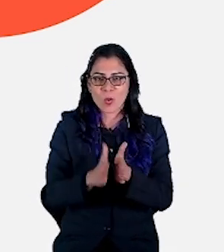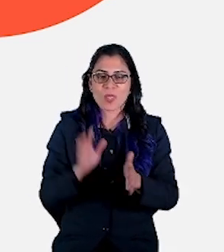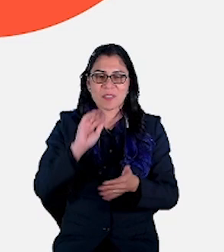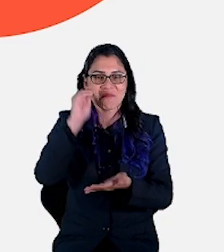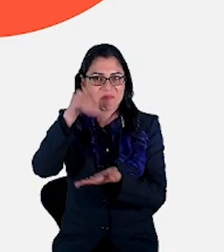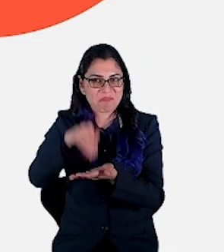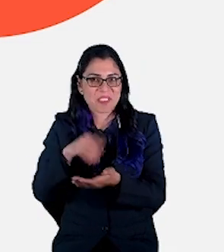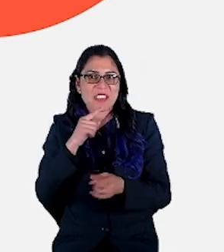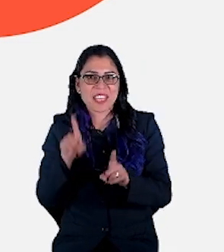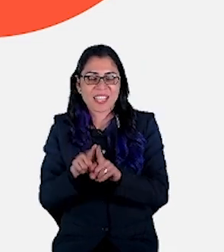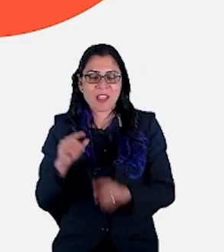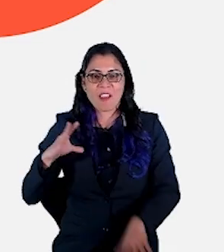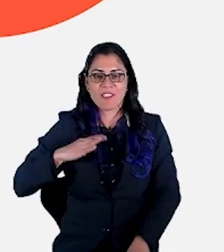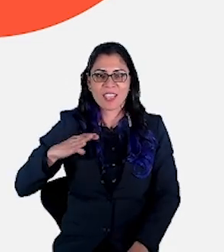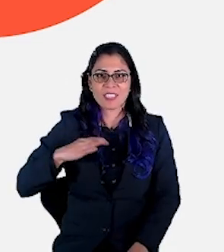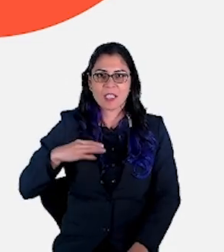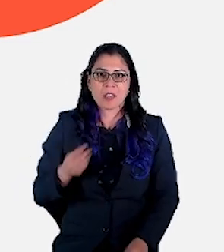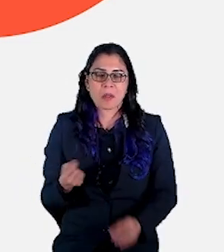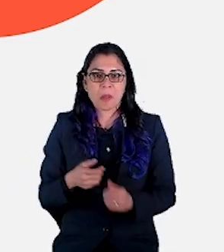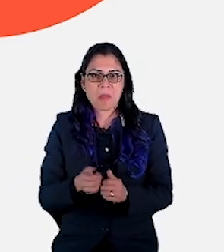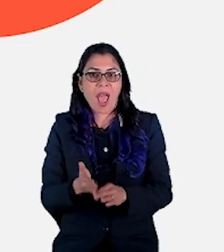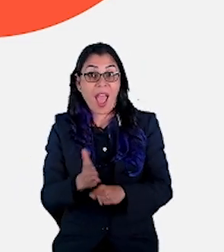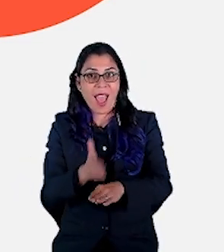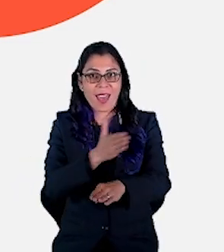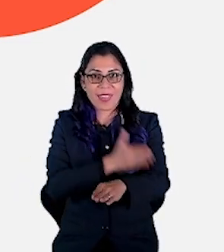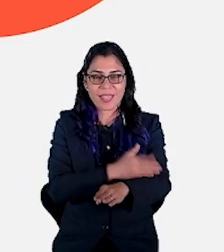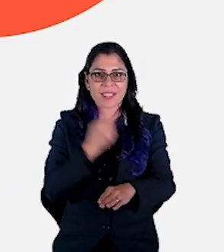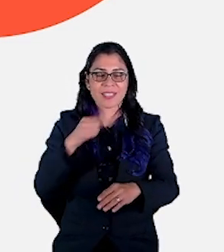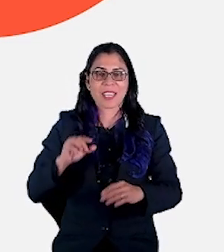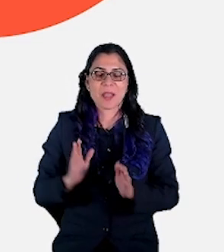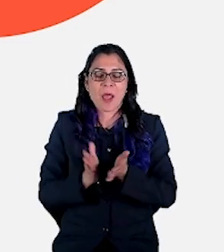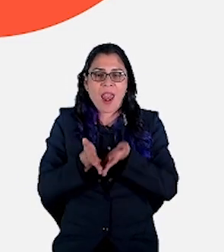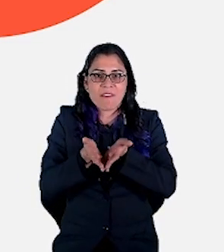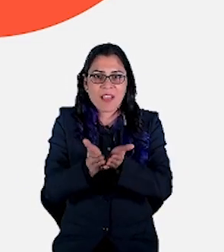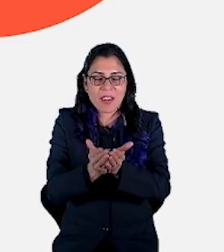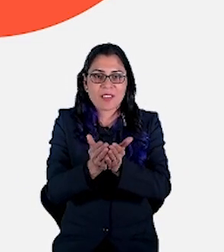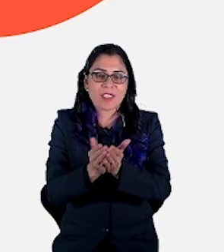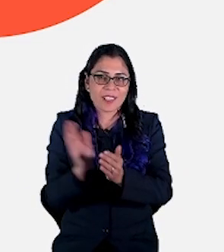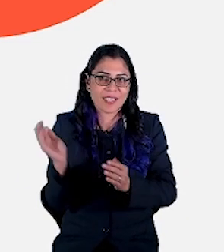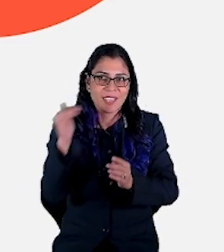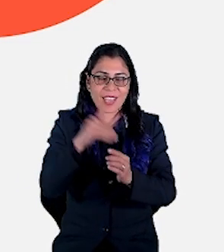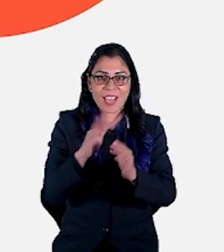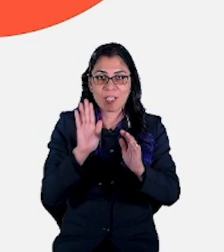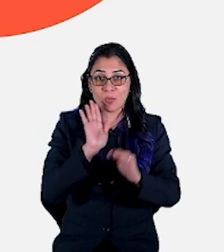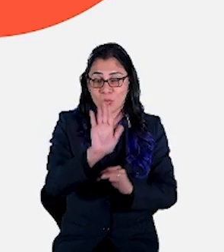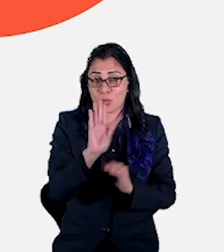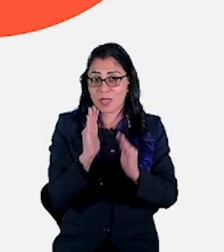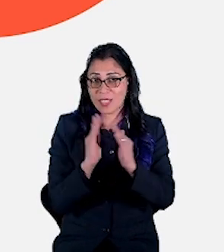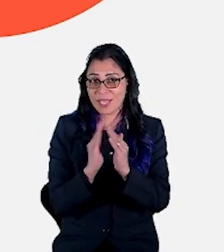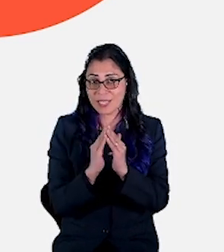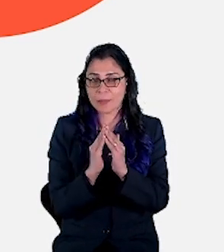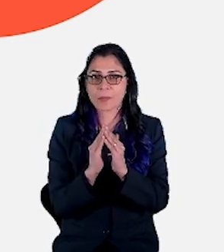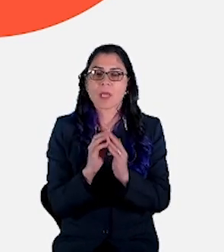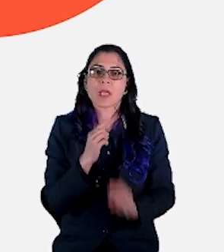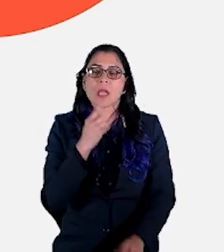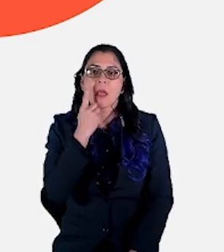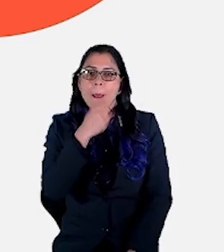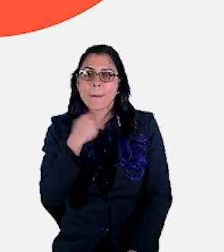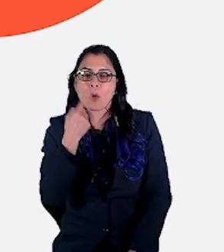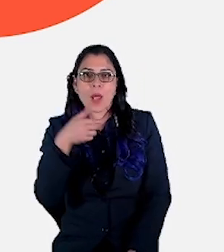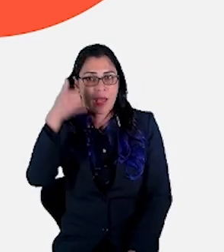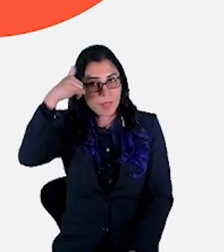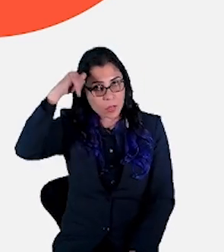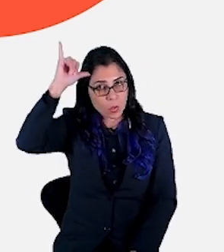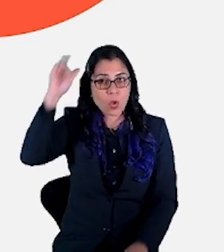quedarte en una eh vacación posterior al crucero antes de volver a sus casas en bocas del Toro Tenemos